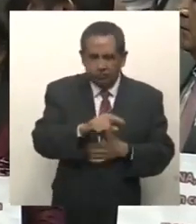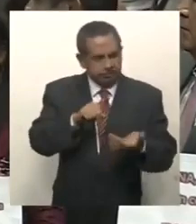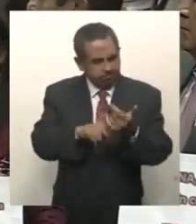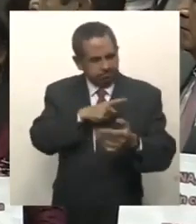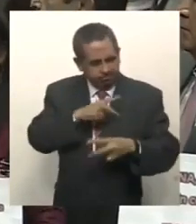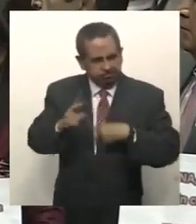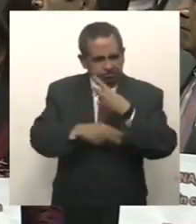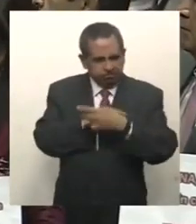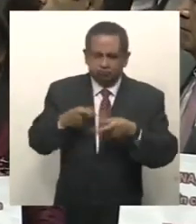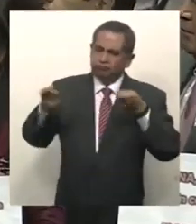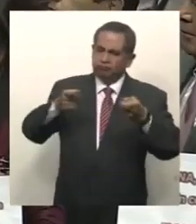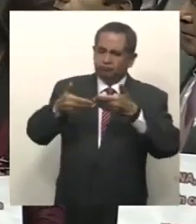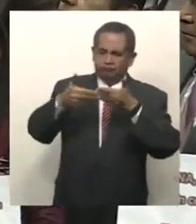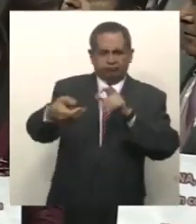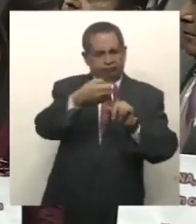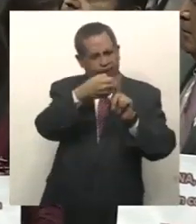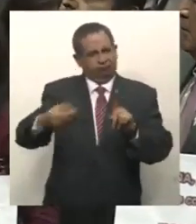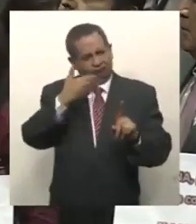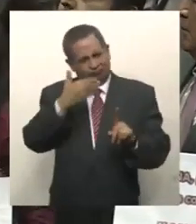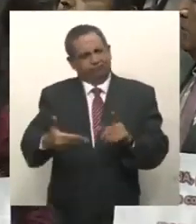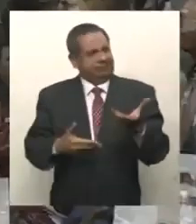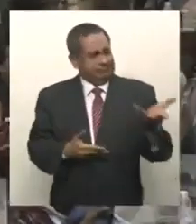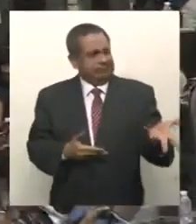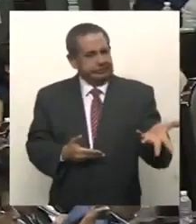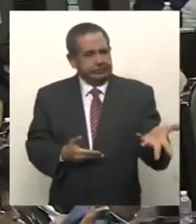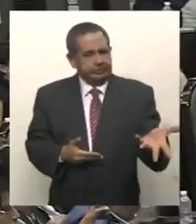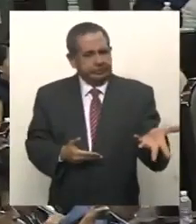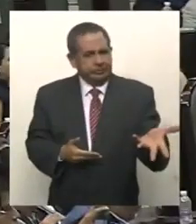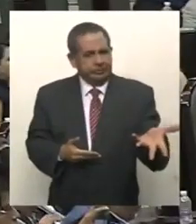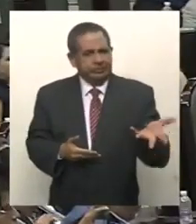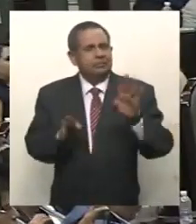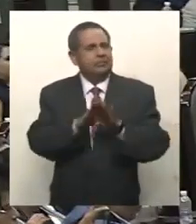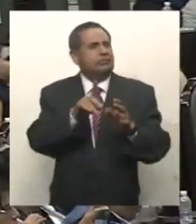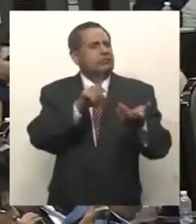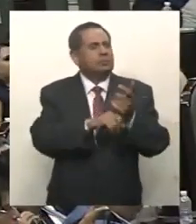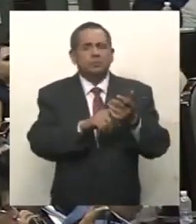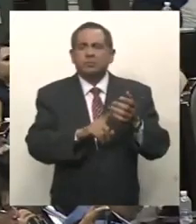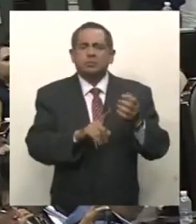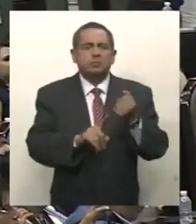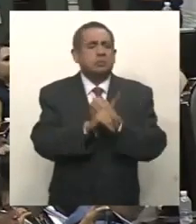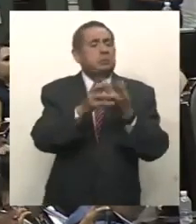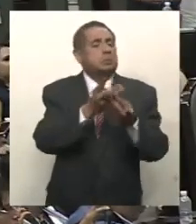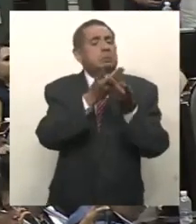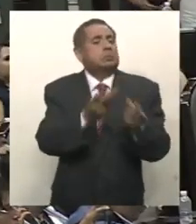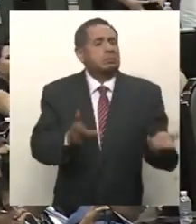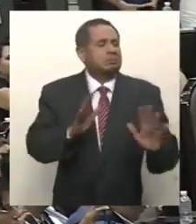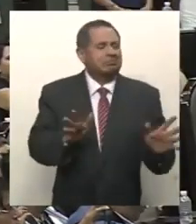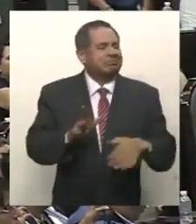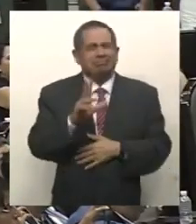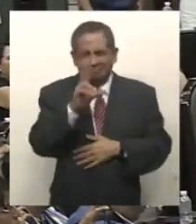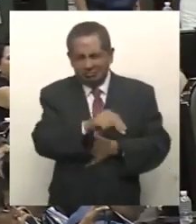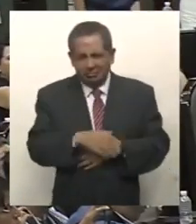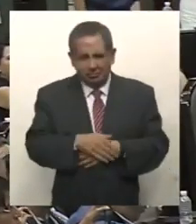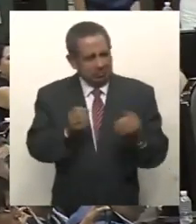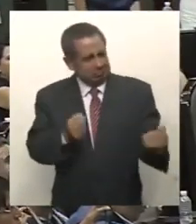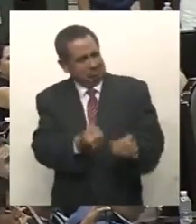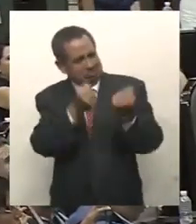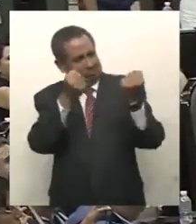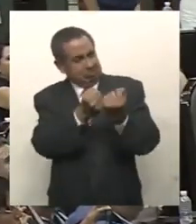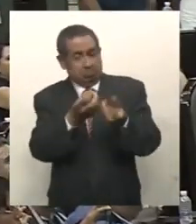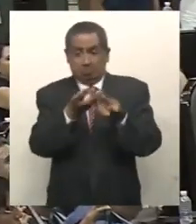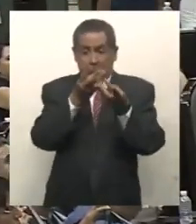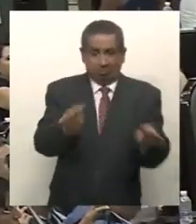vayamos a la conducción institucional. No va a resolverse con esta